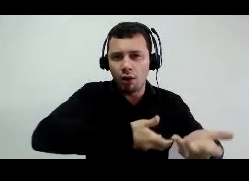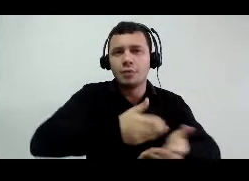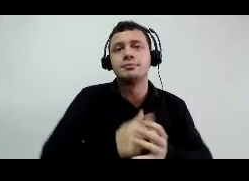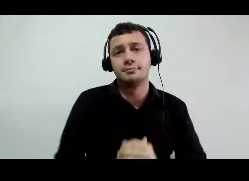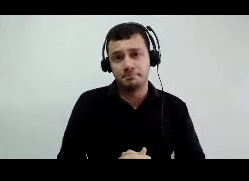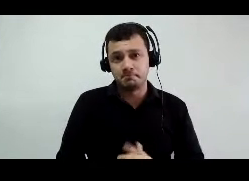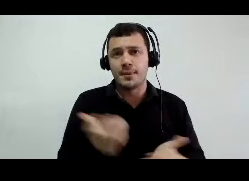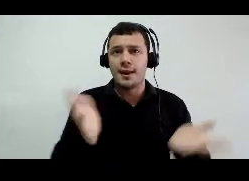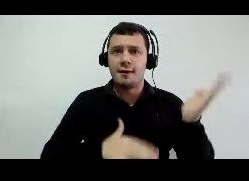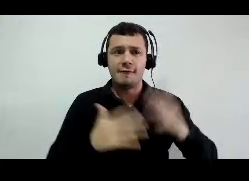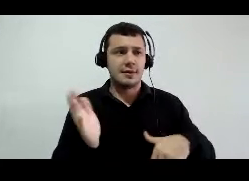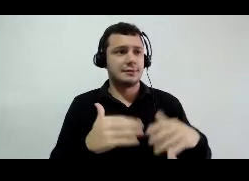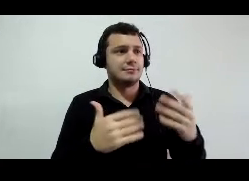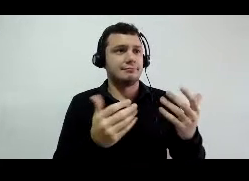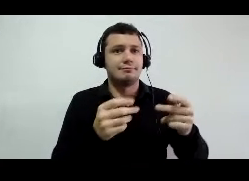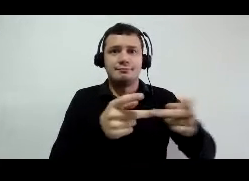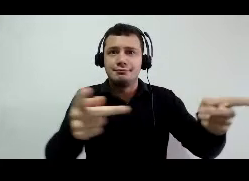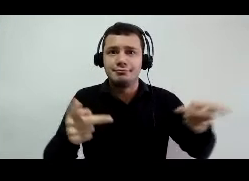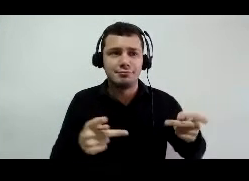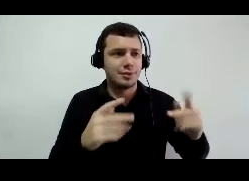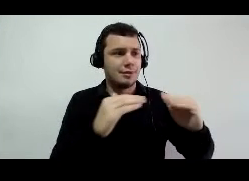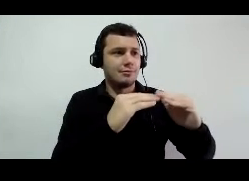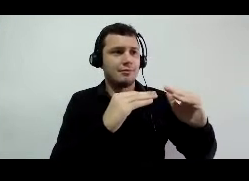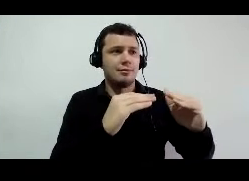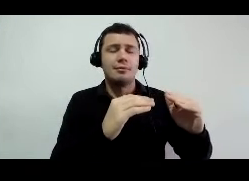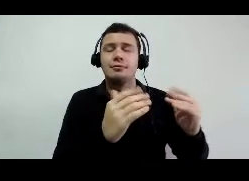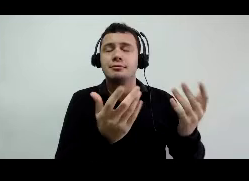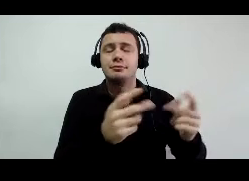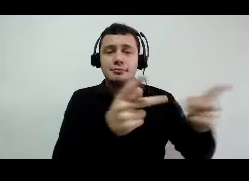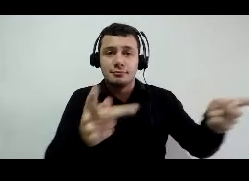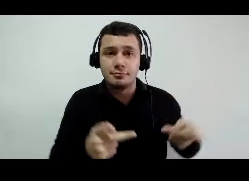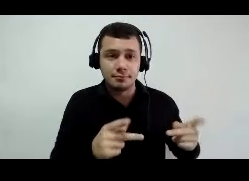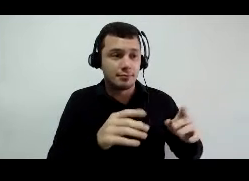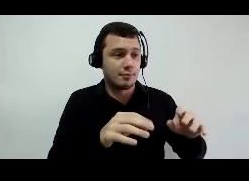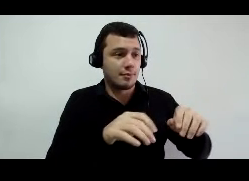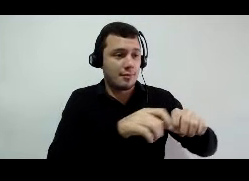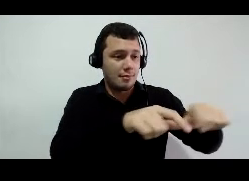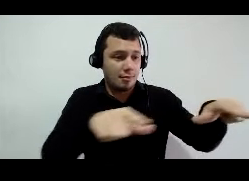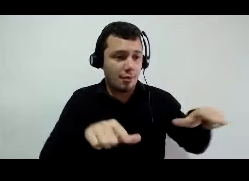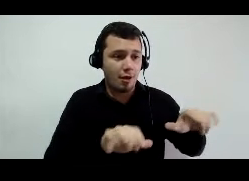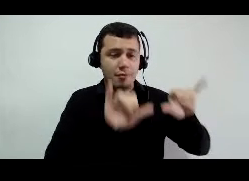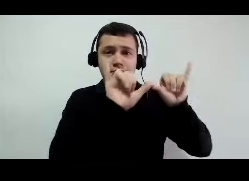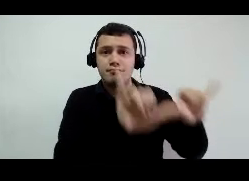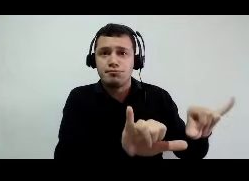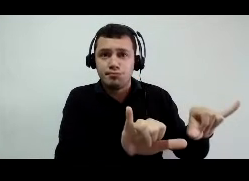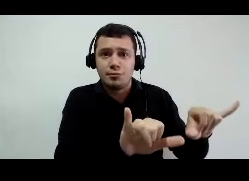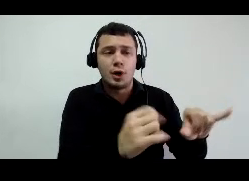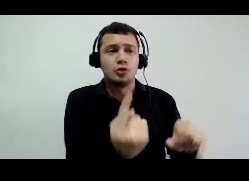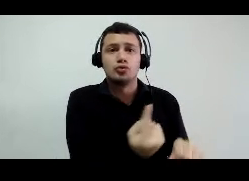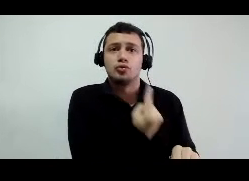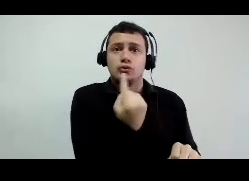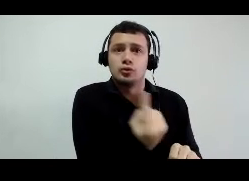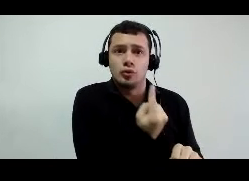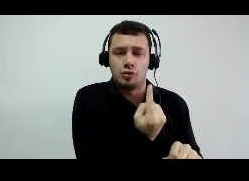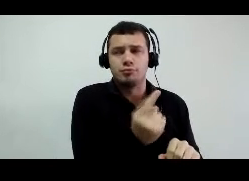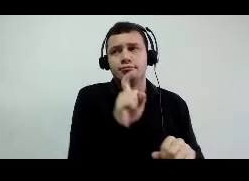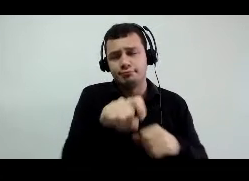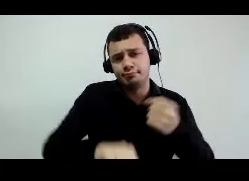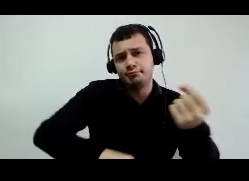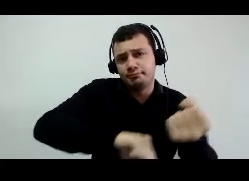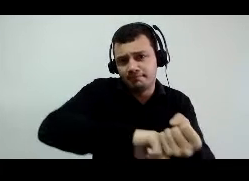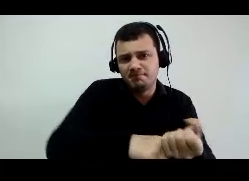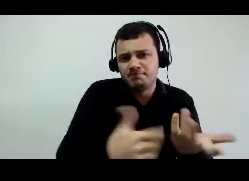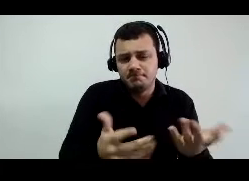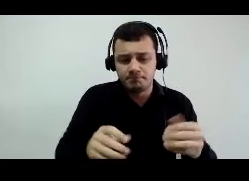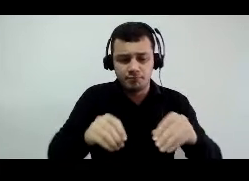solos hospitalizados. Entonces tener en cuenta las áreas donde los hospitalizan, en lo preferible que no sea